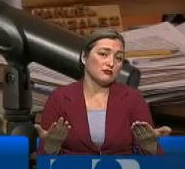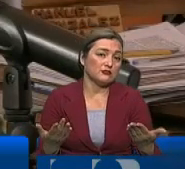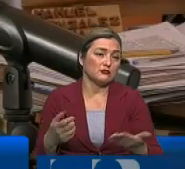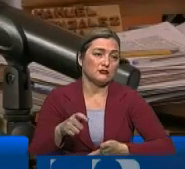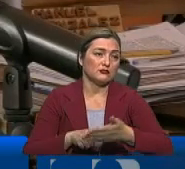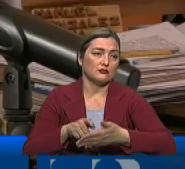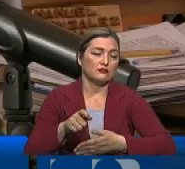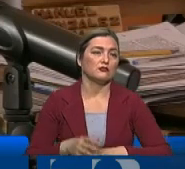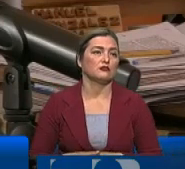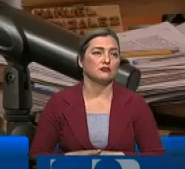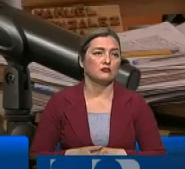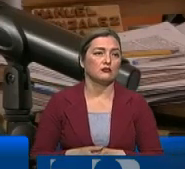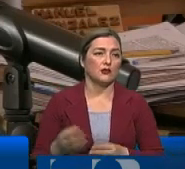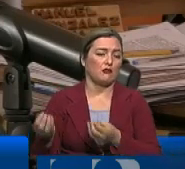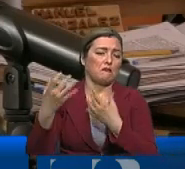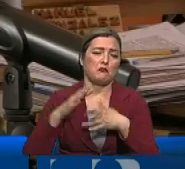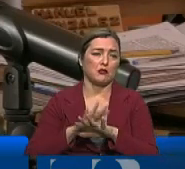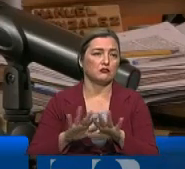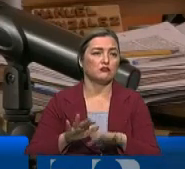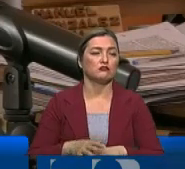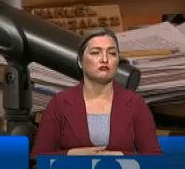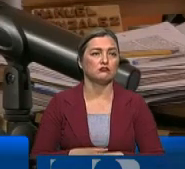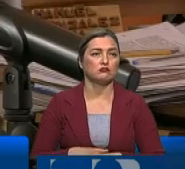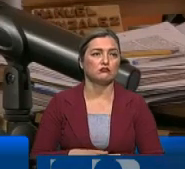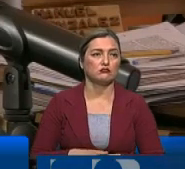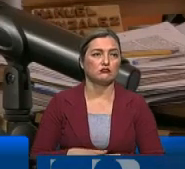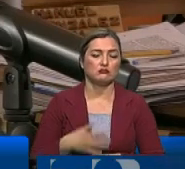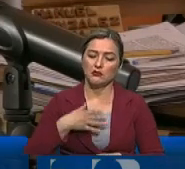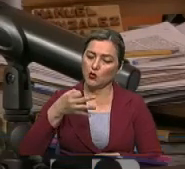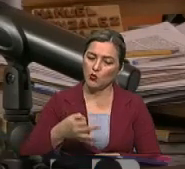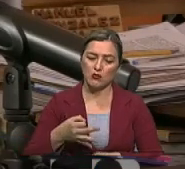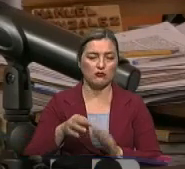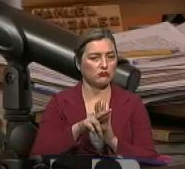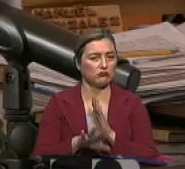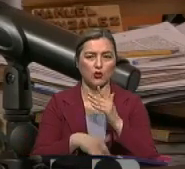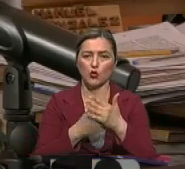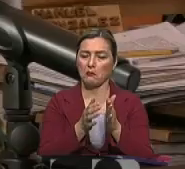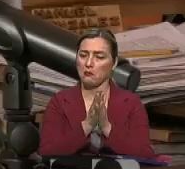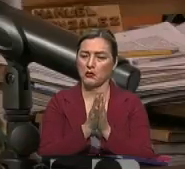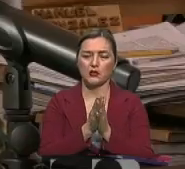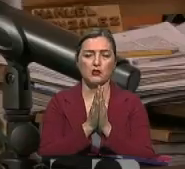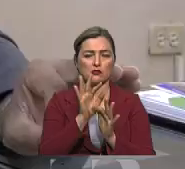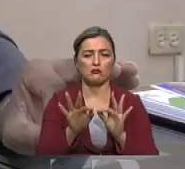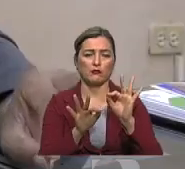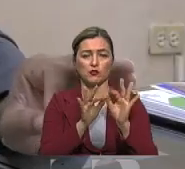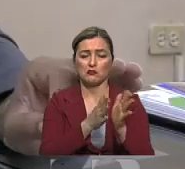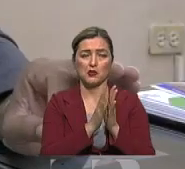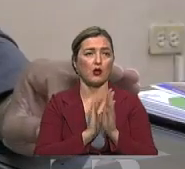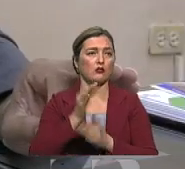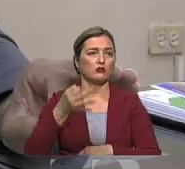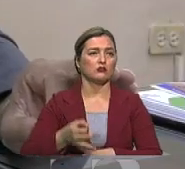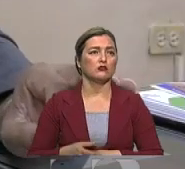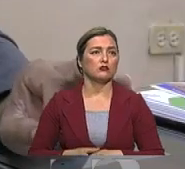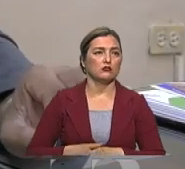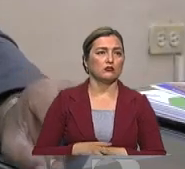que firmar, él nos tiene que indicar y punto. Pero hemos cumplido a cabalidad el pedido de la prefectura. Estoy a la espera